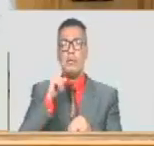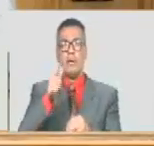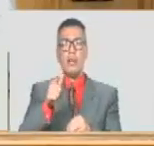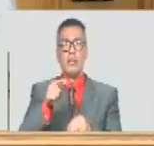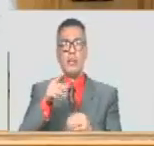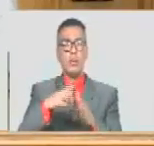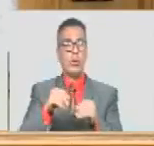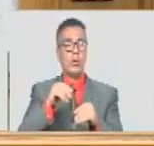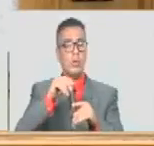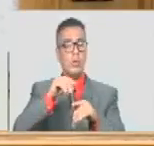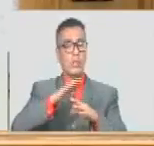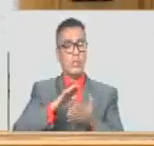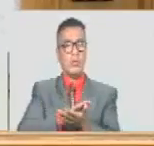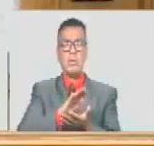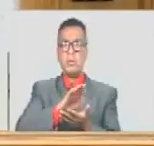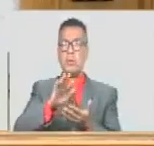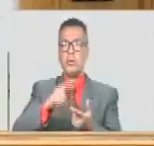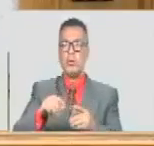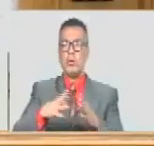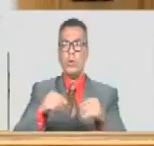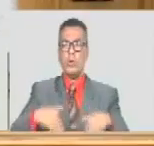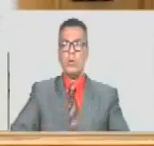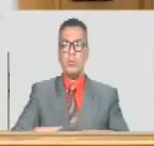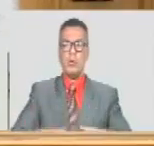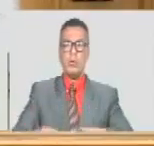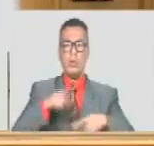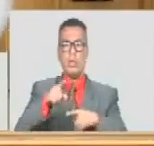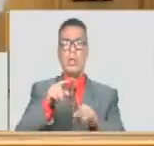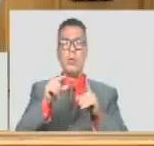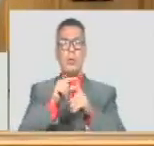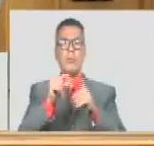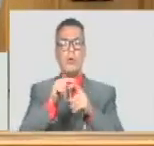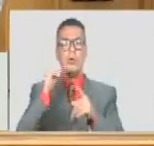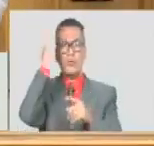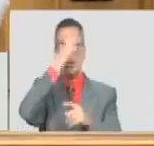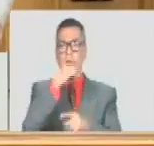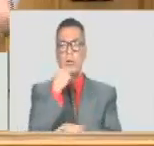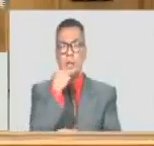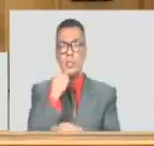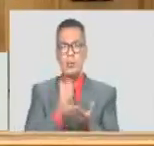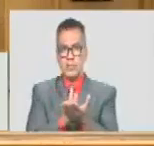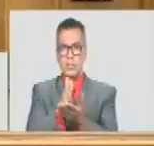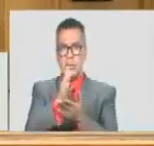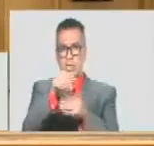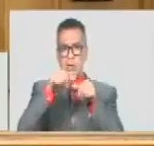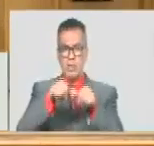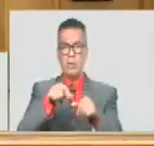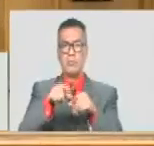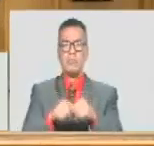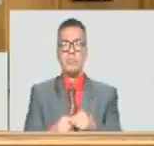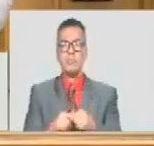impunidad. Hoy hacemos esfuerzo para que esa frase de Miranda siga vigente.